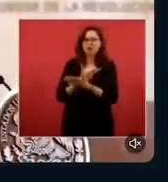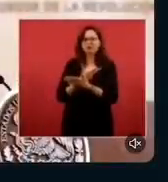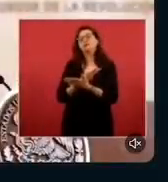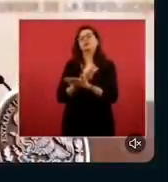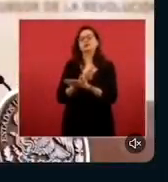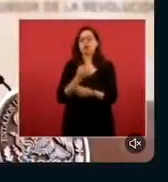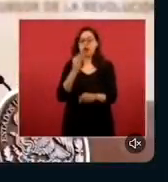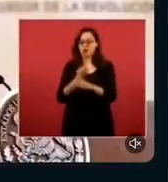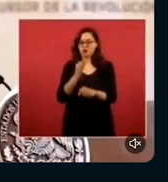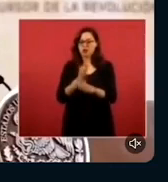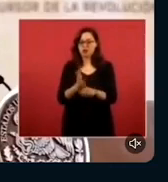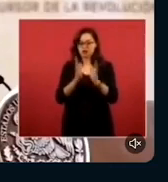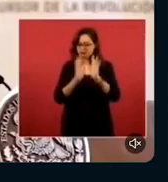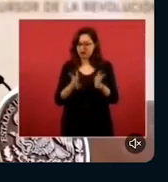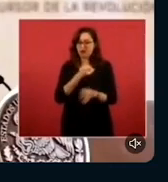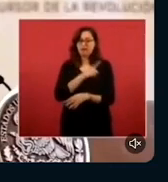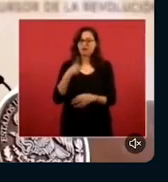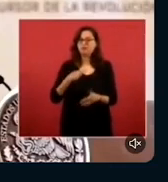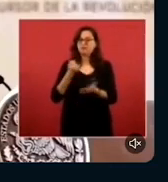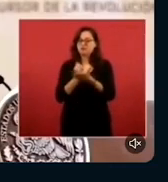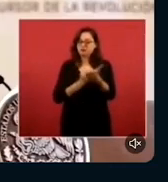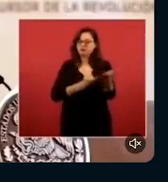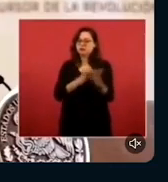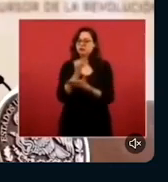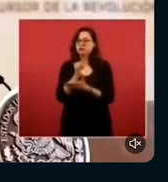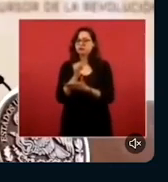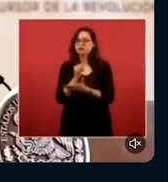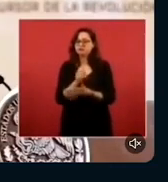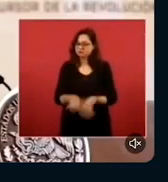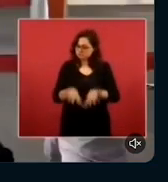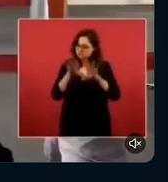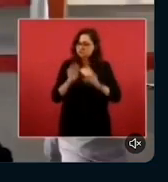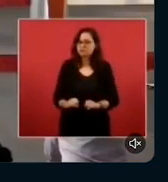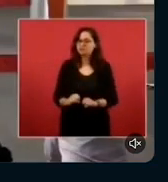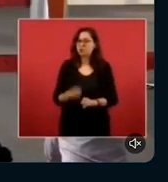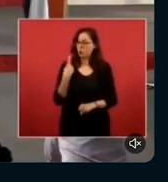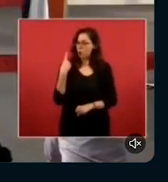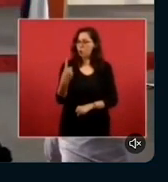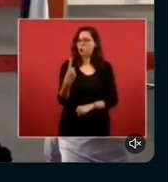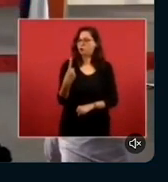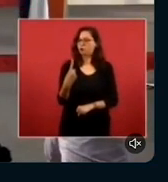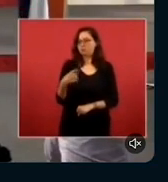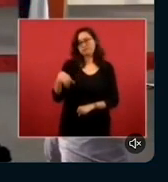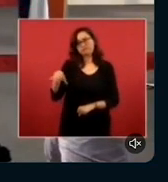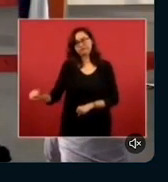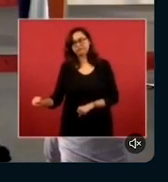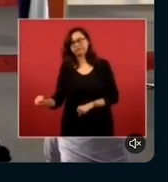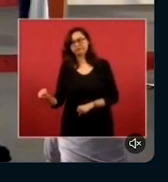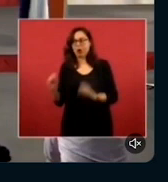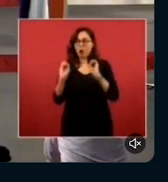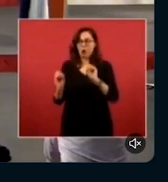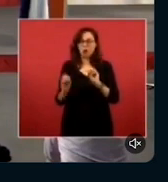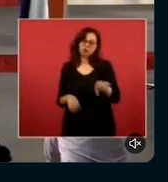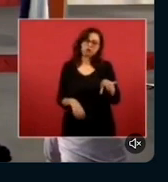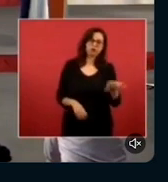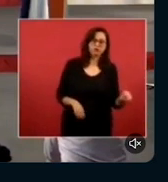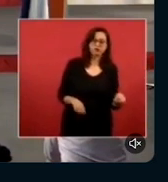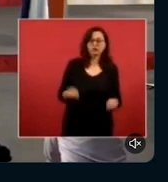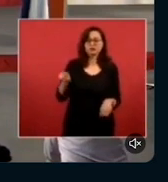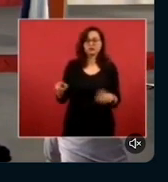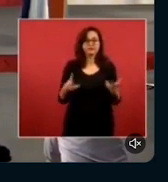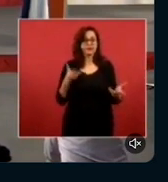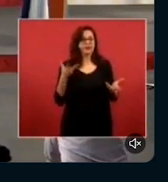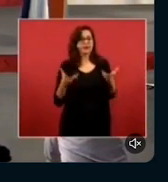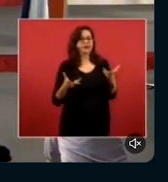noticiario que se llamaba Al Cierre. Y después yo me encargué de ser el productor del noticiero